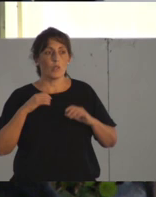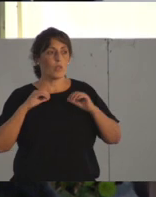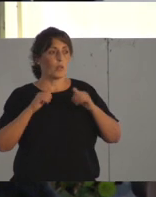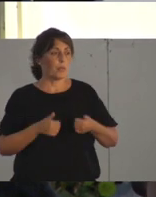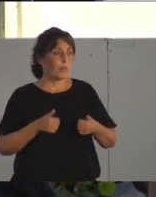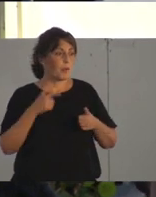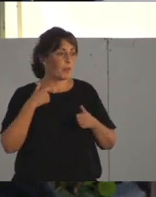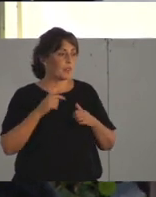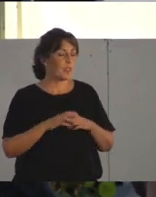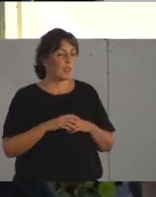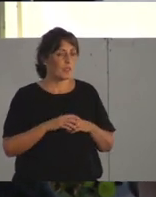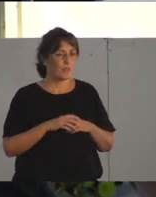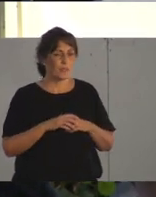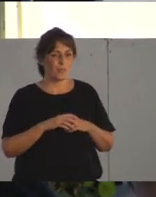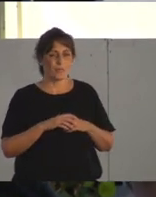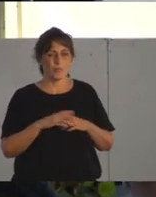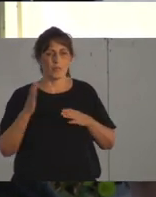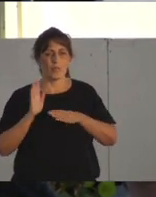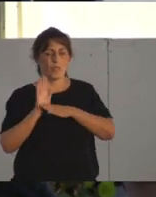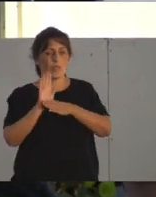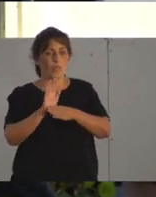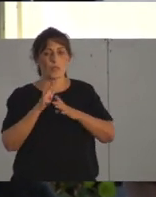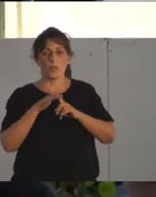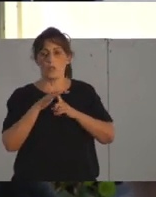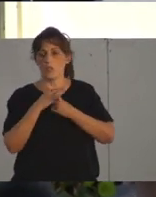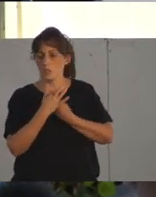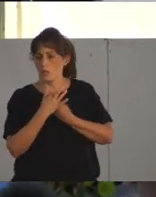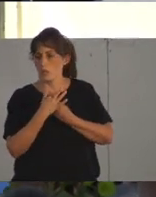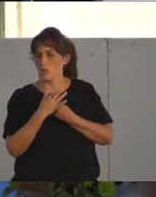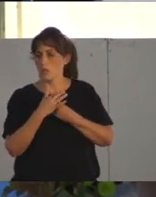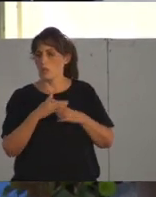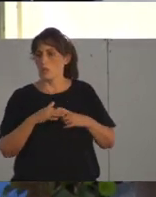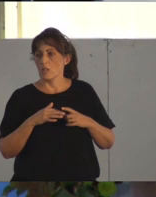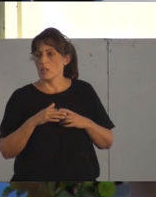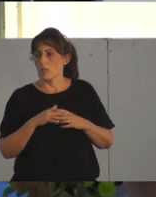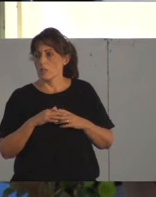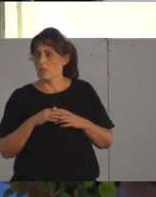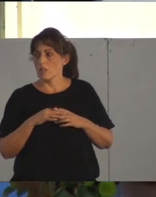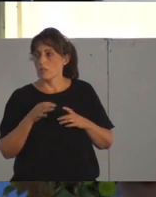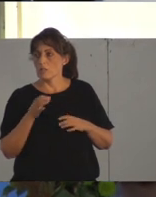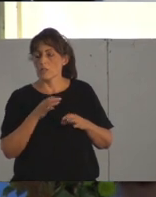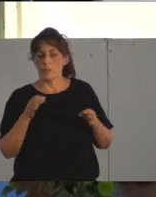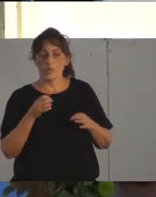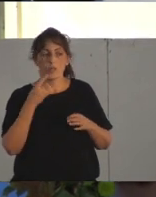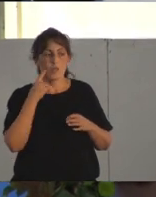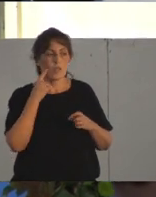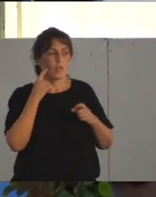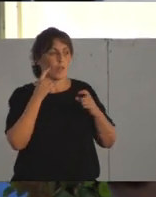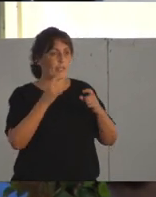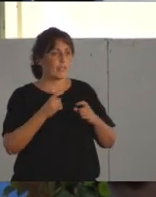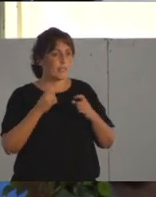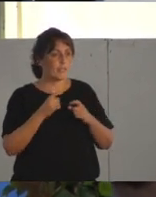vídeo muy representativo de cómo era nuestra situación, cómo eran nuestros comedores hasta el 2014 y del cambio que se dio en